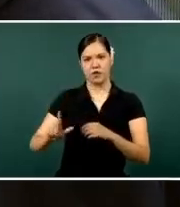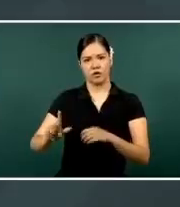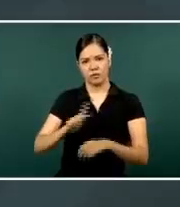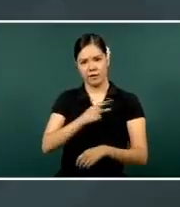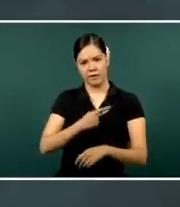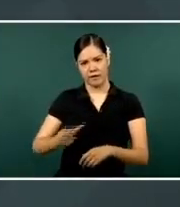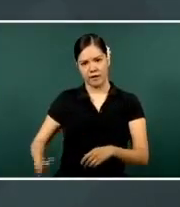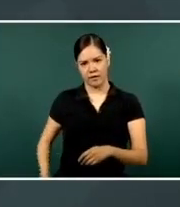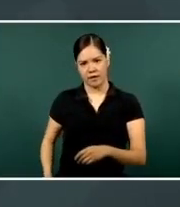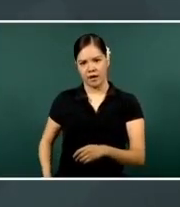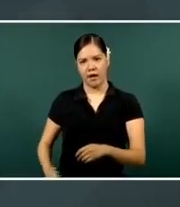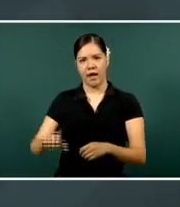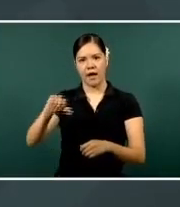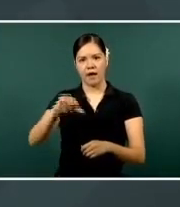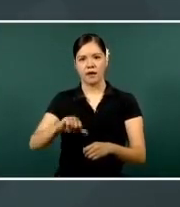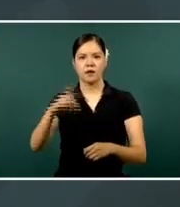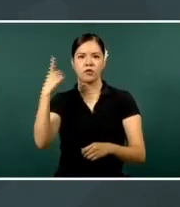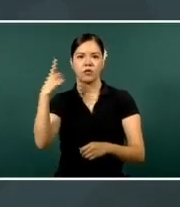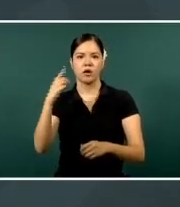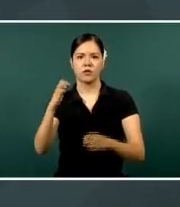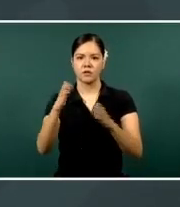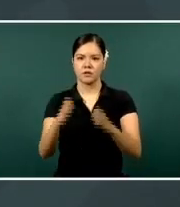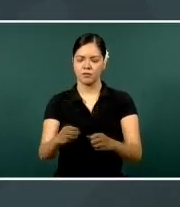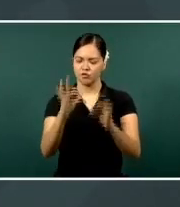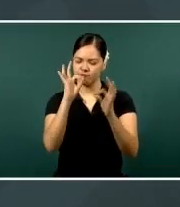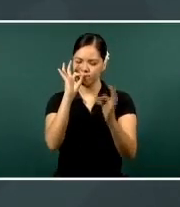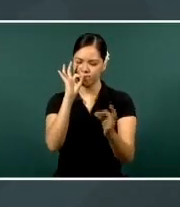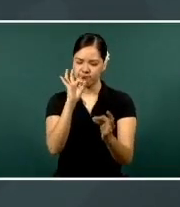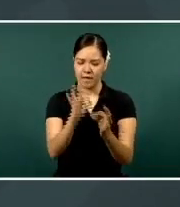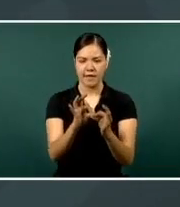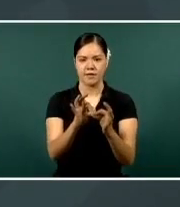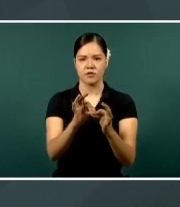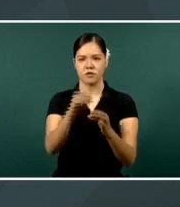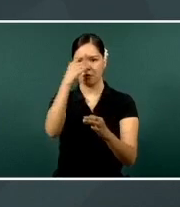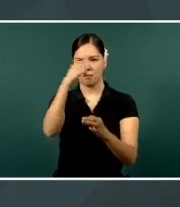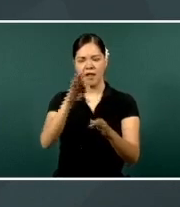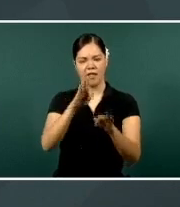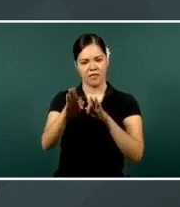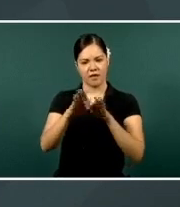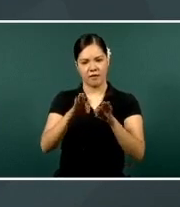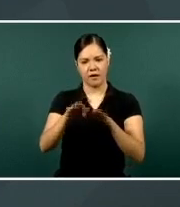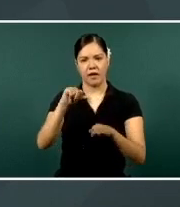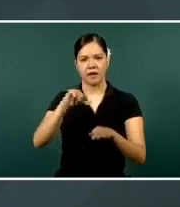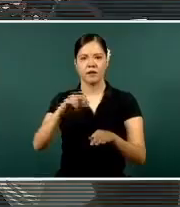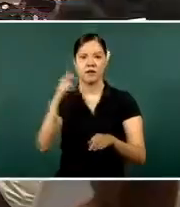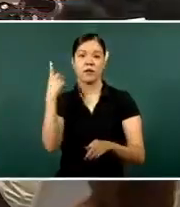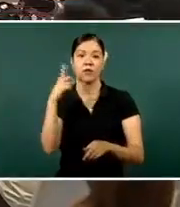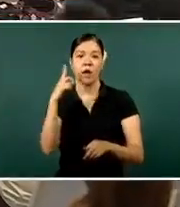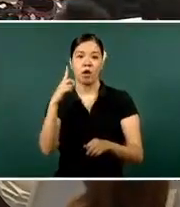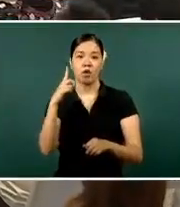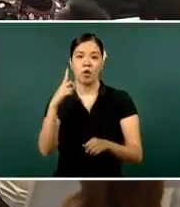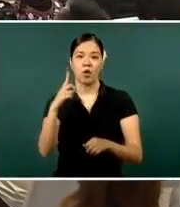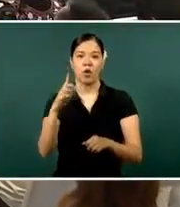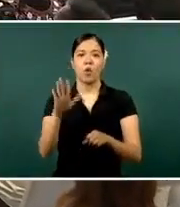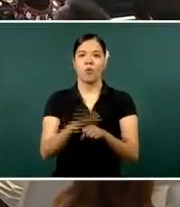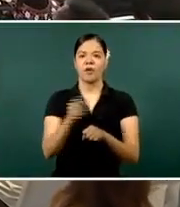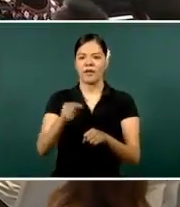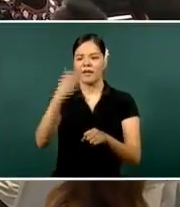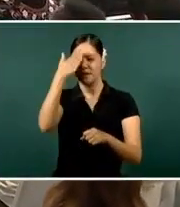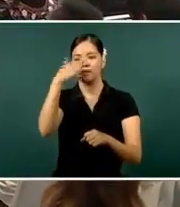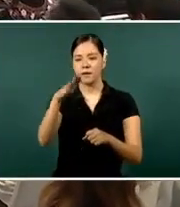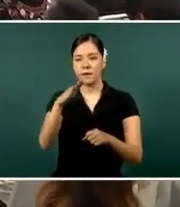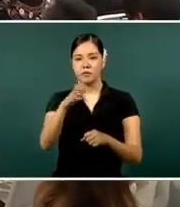listos para seguir trabajando en ese ánimo, en esa coordinación, porque solo de esa manera vamos a